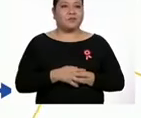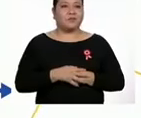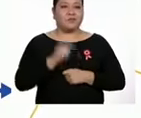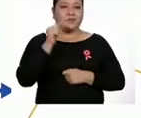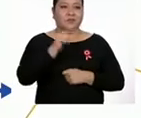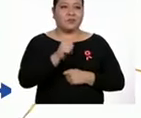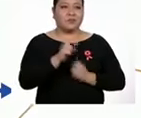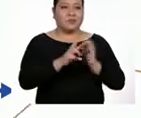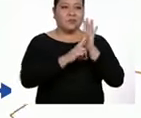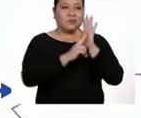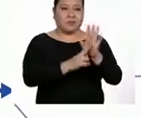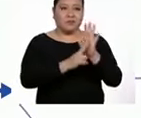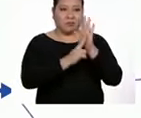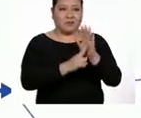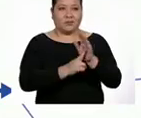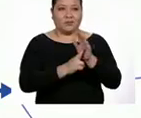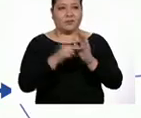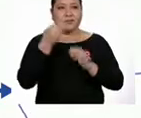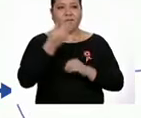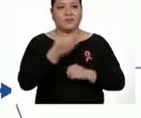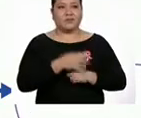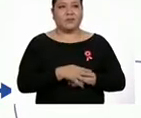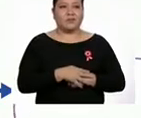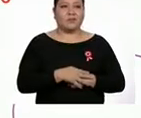Esta sería su representación gráfica.